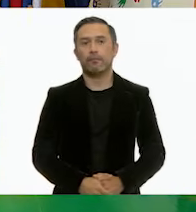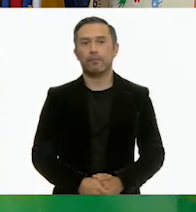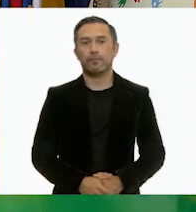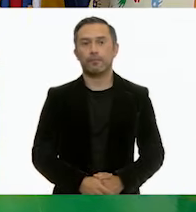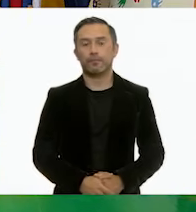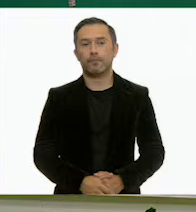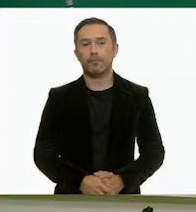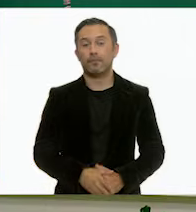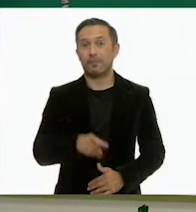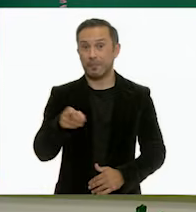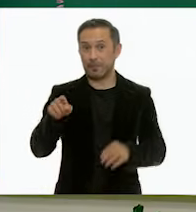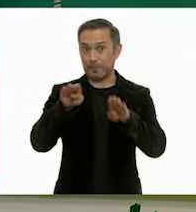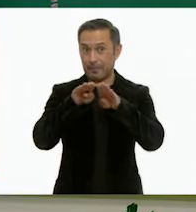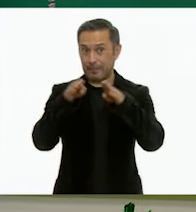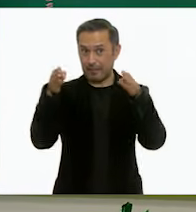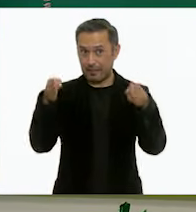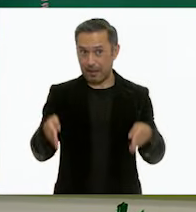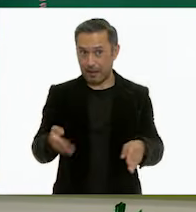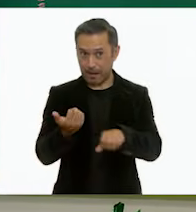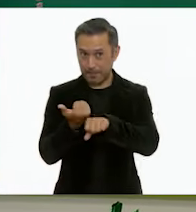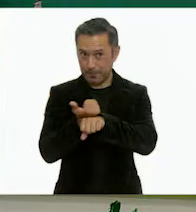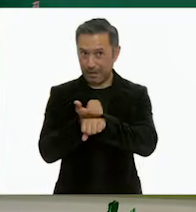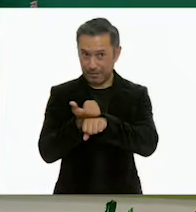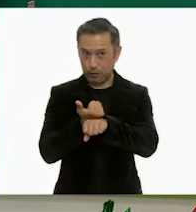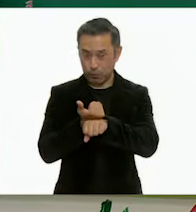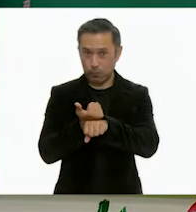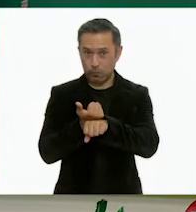El mueble amarillo